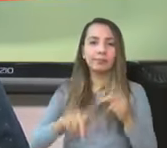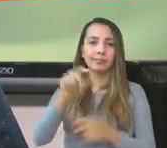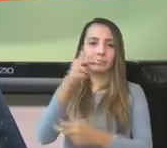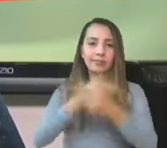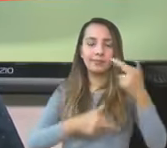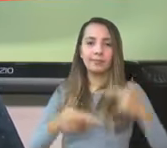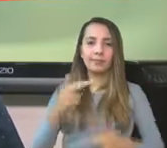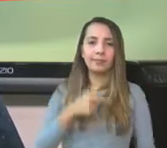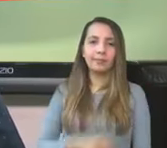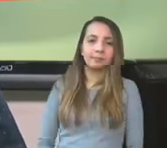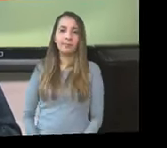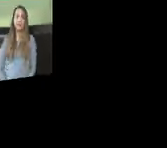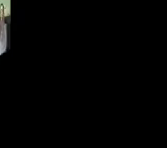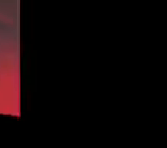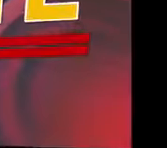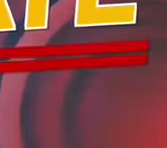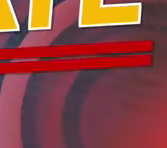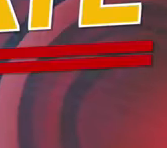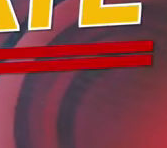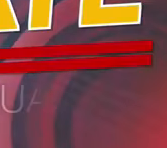regresamos.